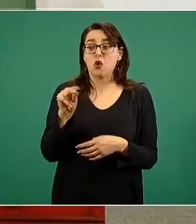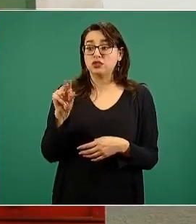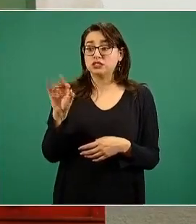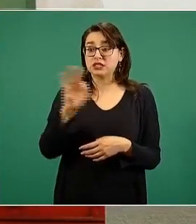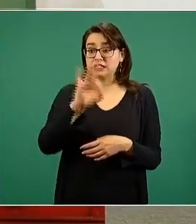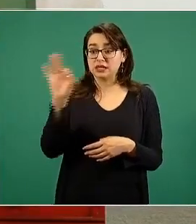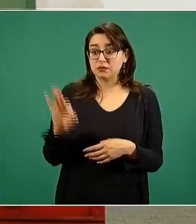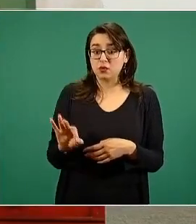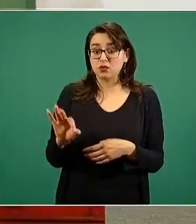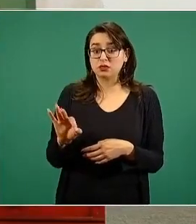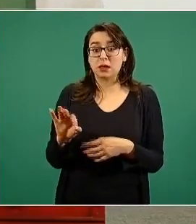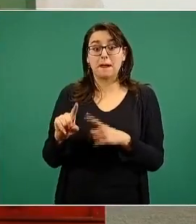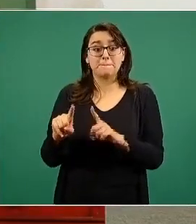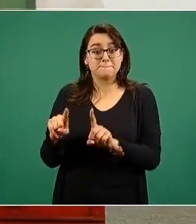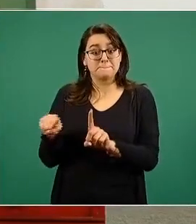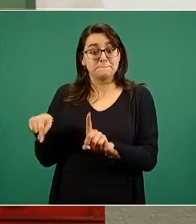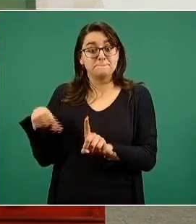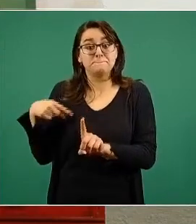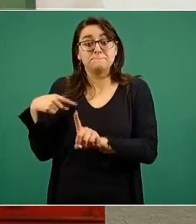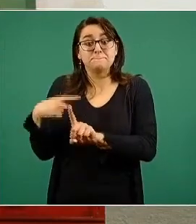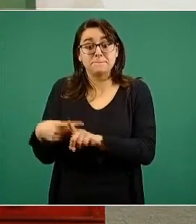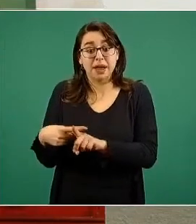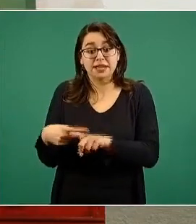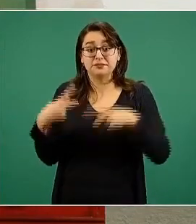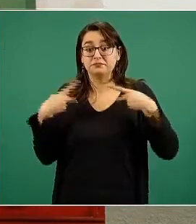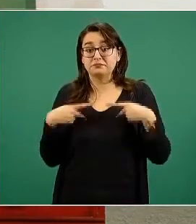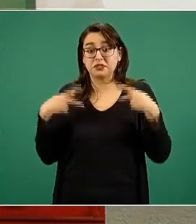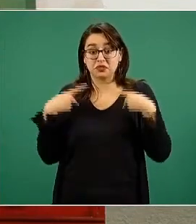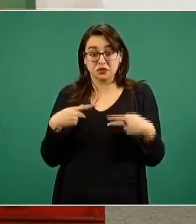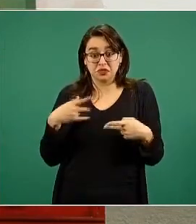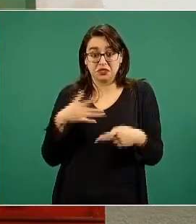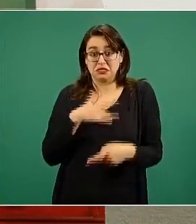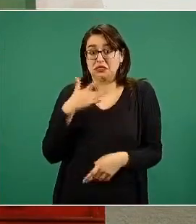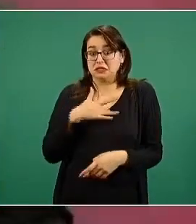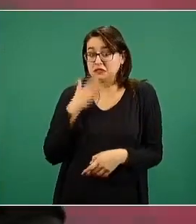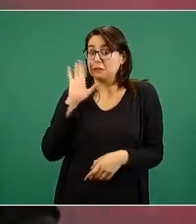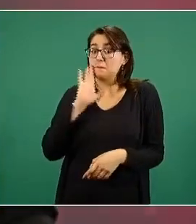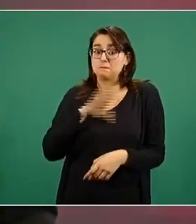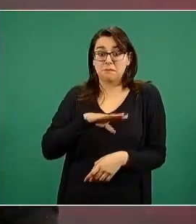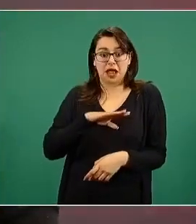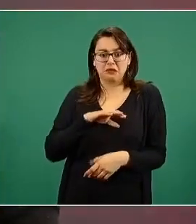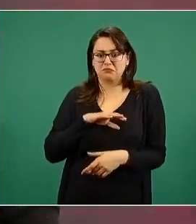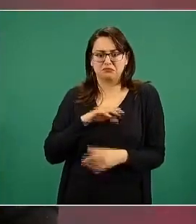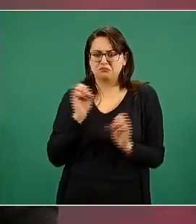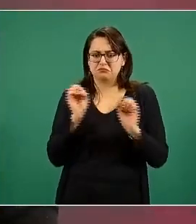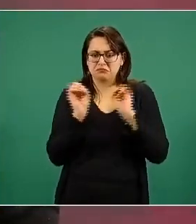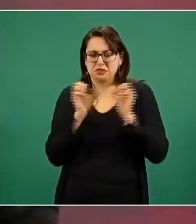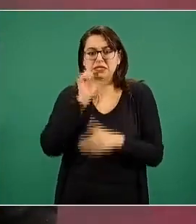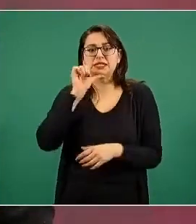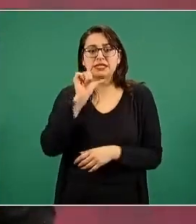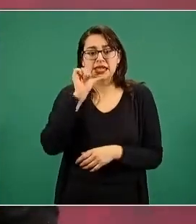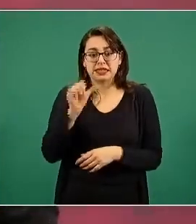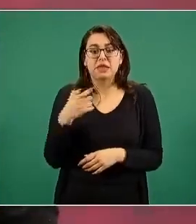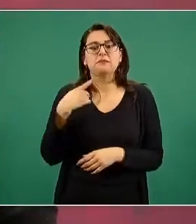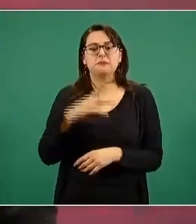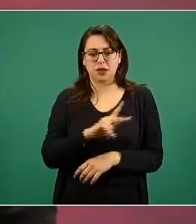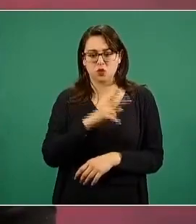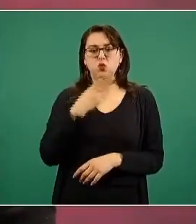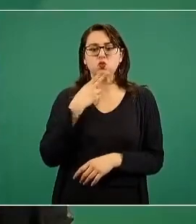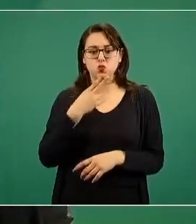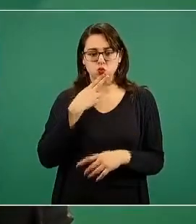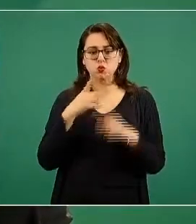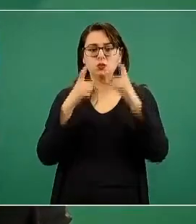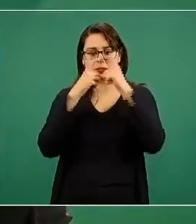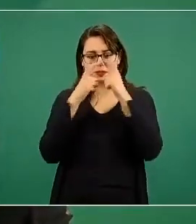la extraordinaria cantidad de personas que no hemos presentado sintomatología, pero que utilizamos equipo de protección personal como